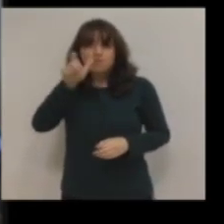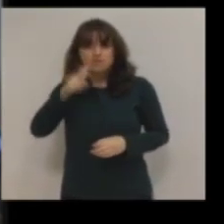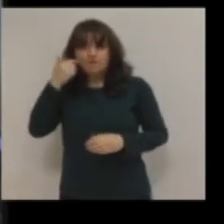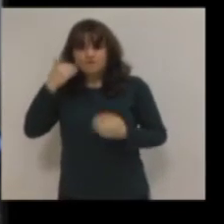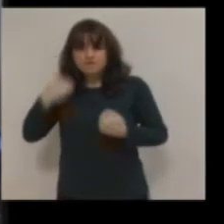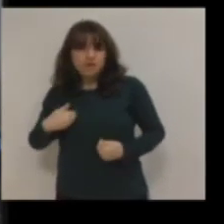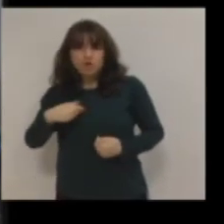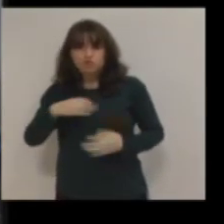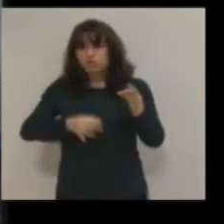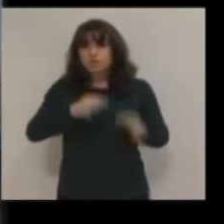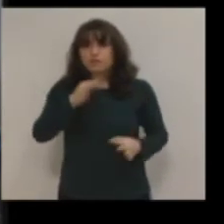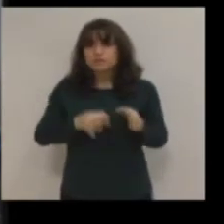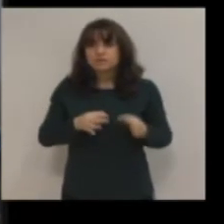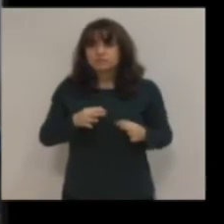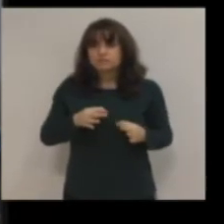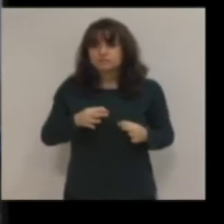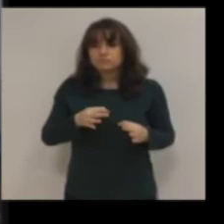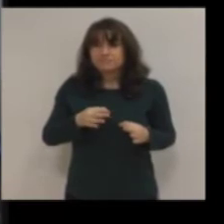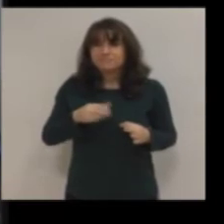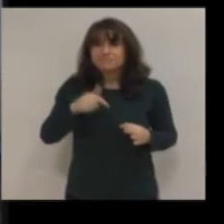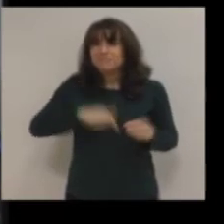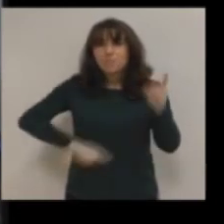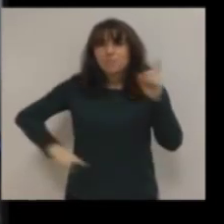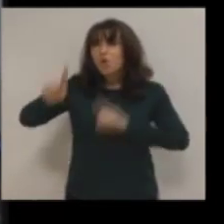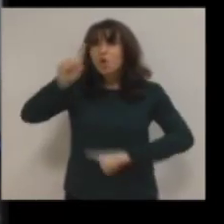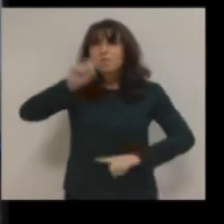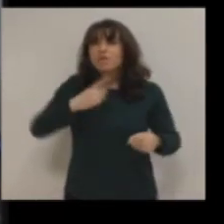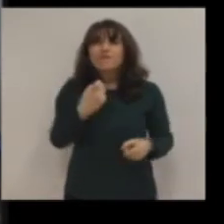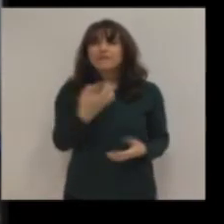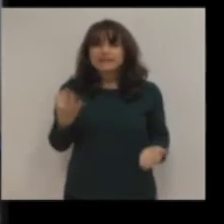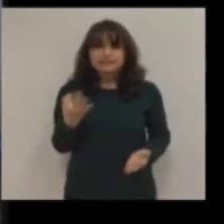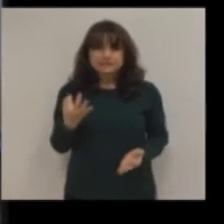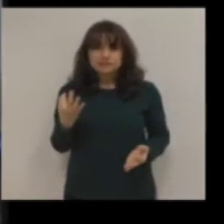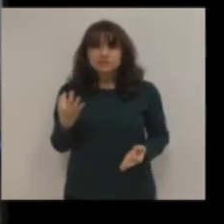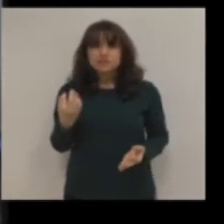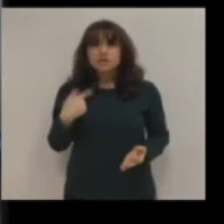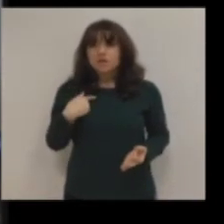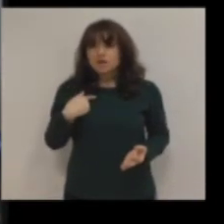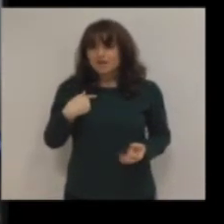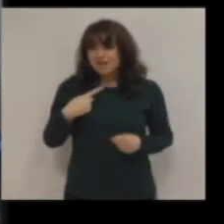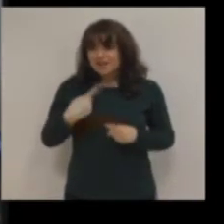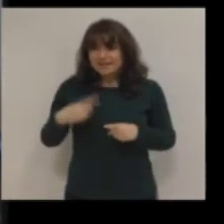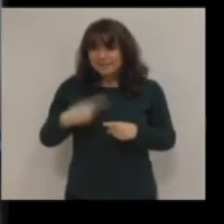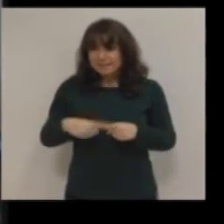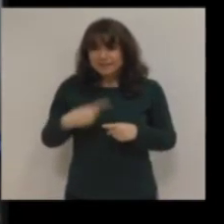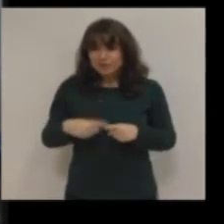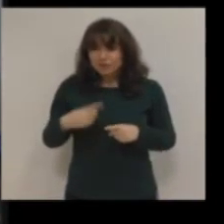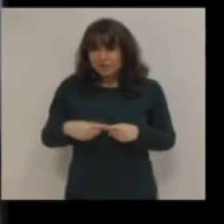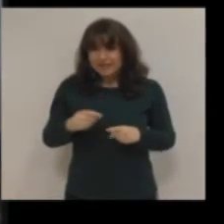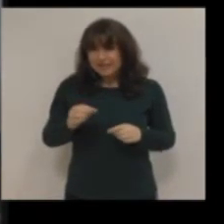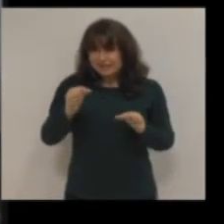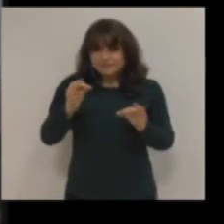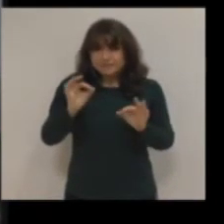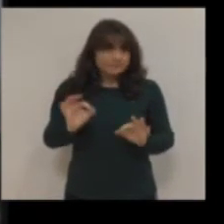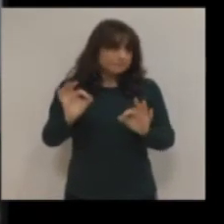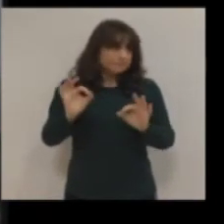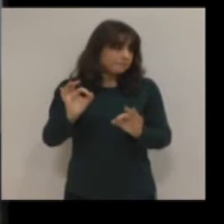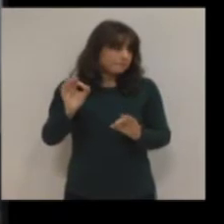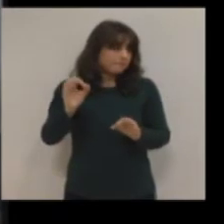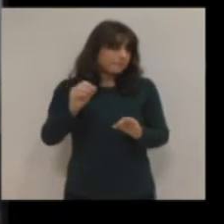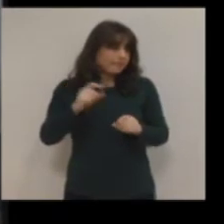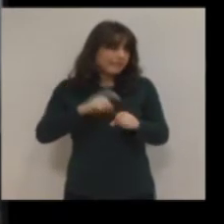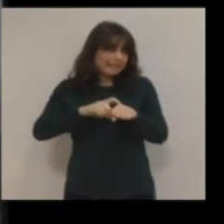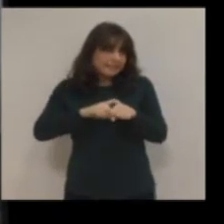como jurídicas, sino aquí lo que falta desde mi punto de vista es el elemento subjetivo del tipo. Te explico. Como fiscal,